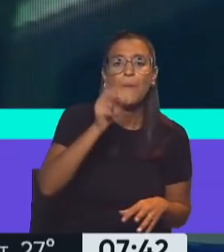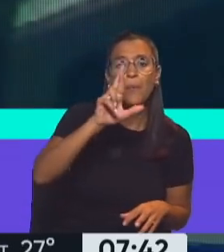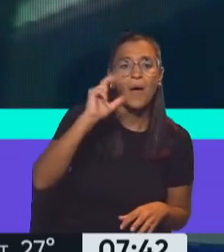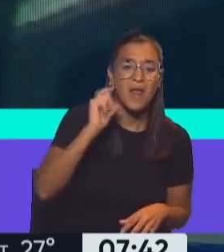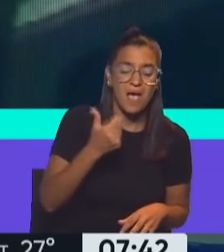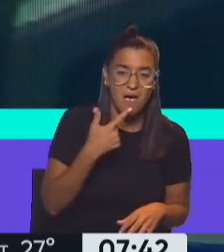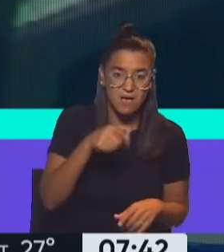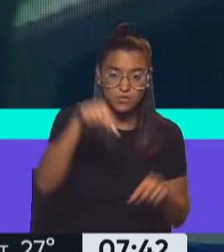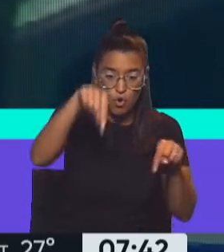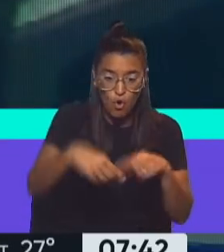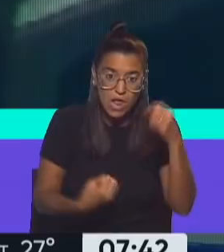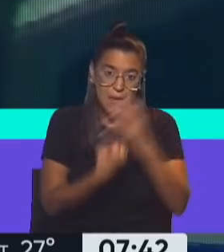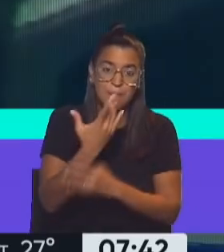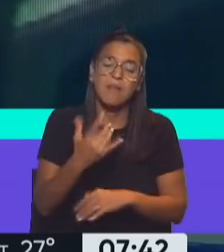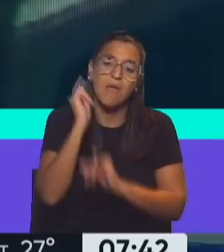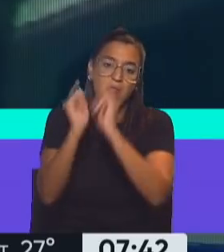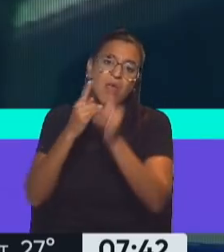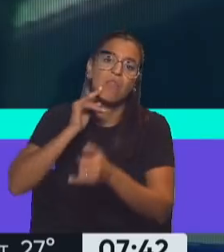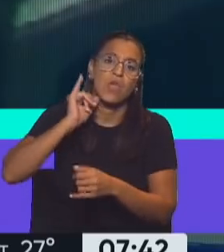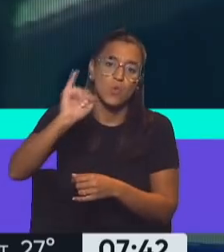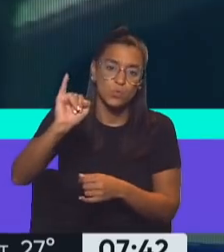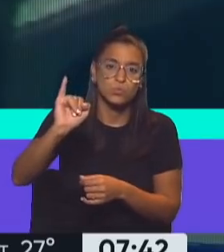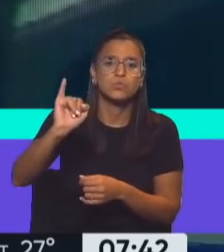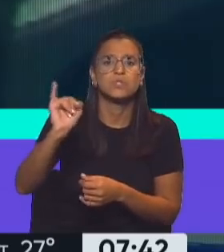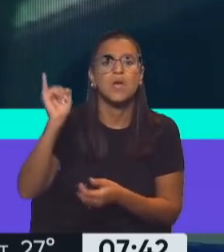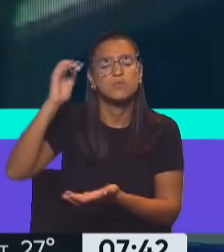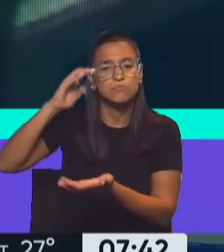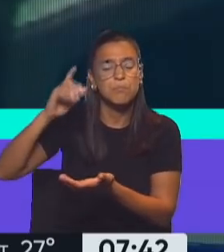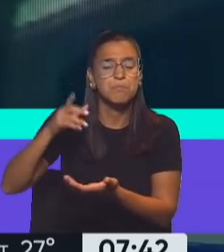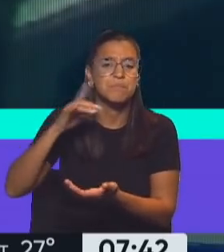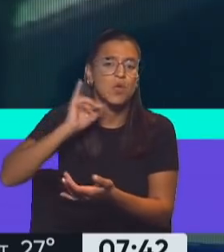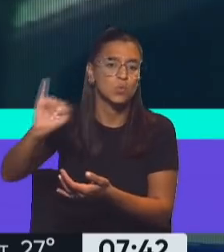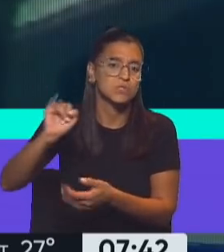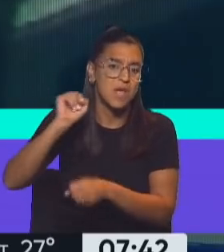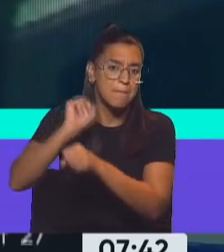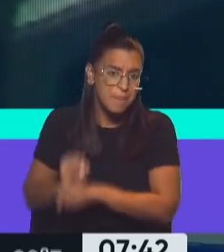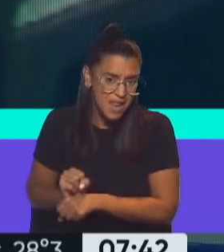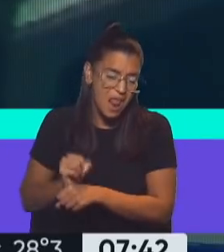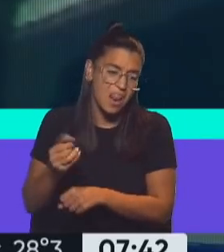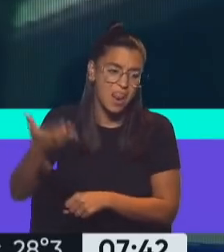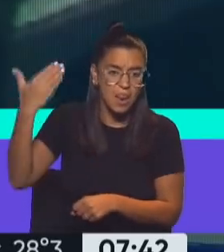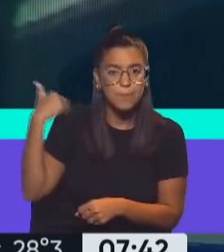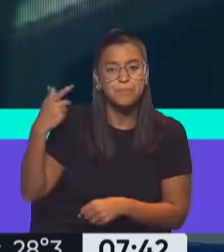presentará justamente en la mañana de hoy la ampliación en el marco de la denuncia penal que había presentado